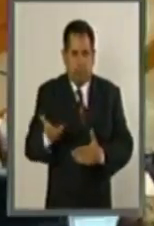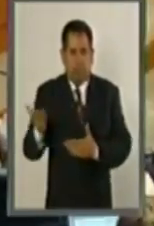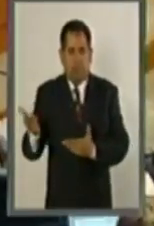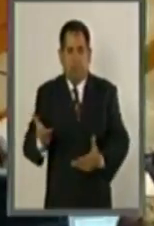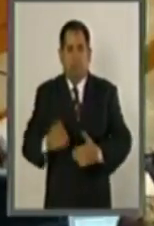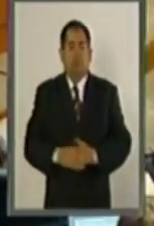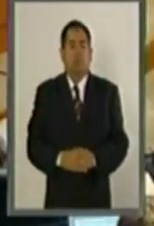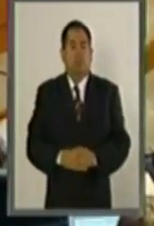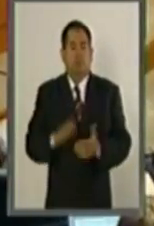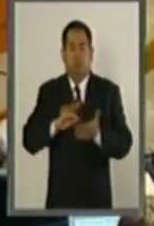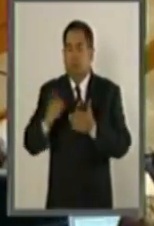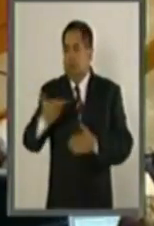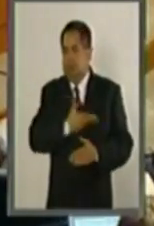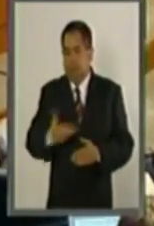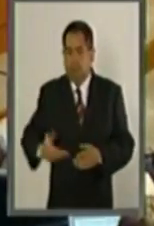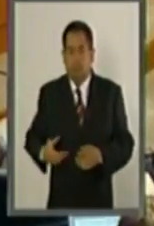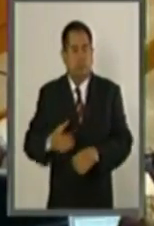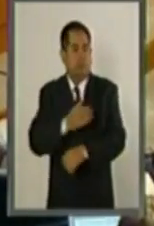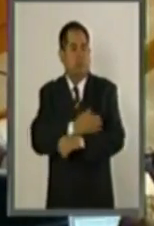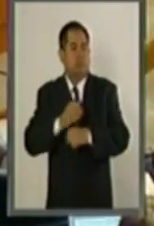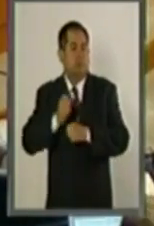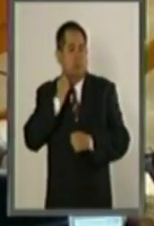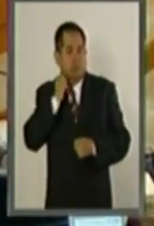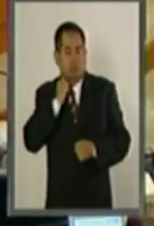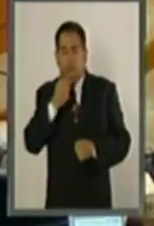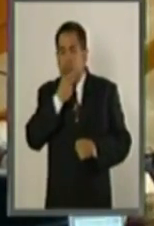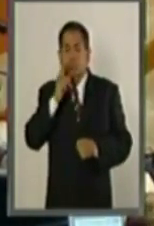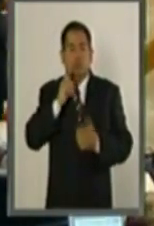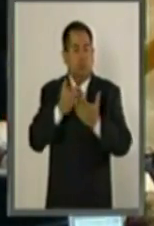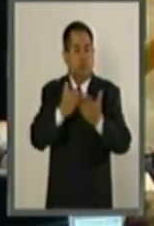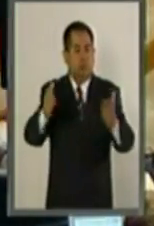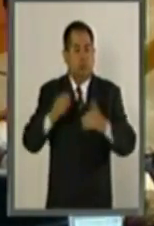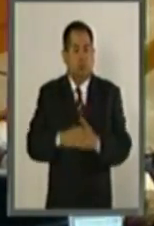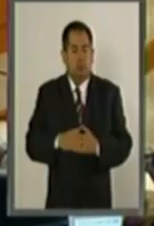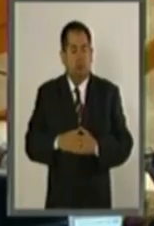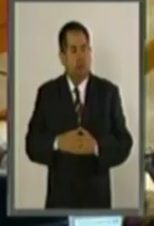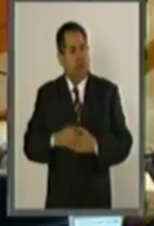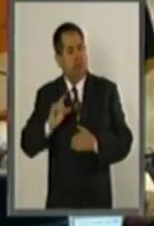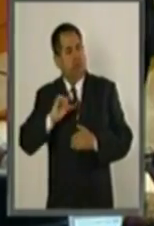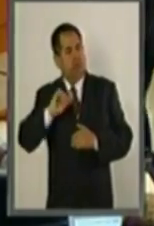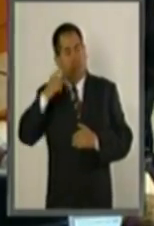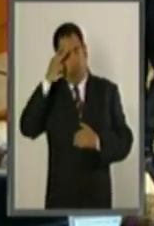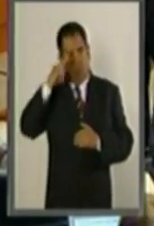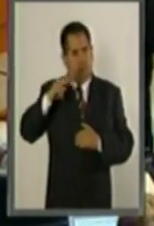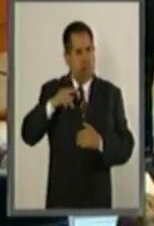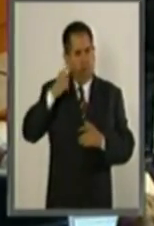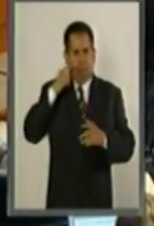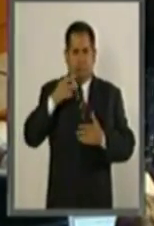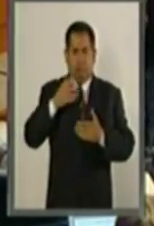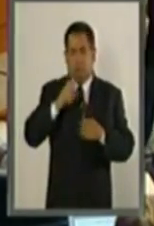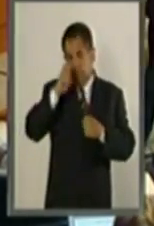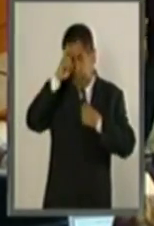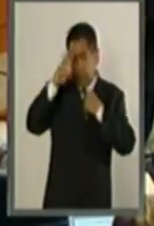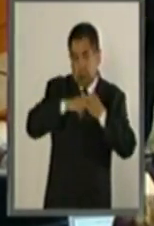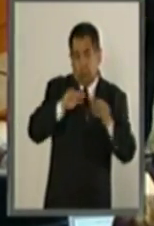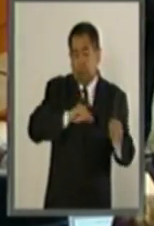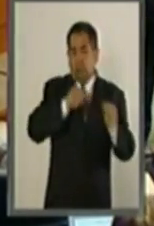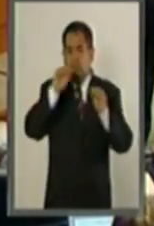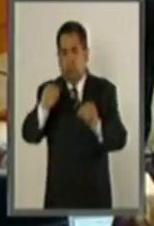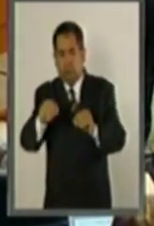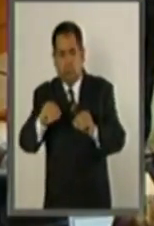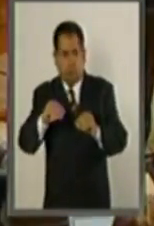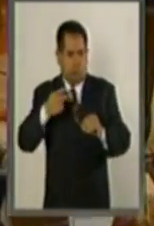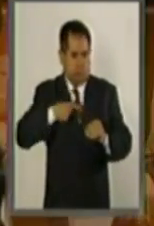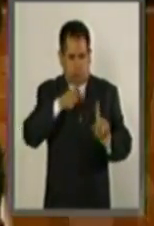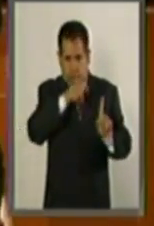Gracias, presidente. Compañeras senadoras, compañeros senadores, el papel diplomático que México despliegue en Europa debe tener como